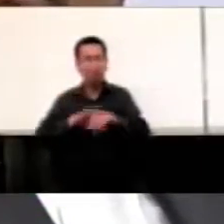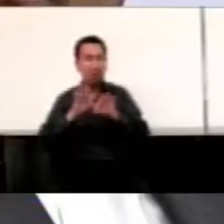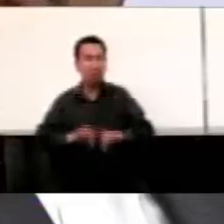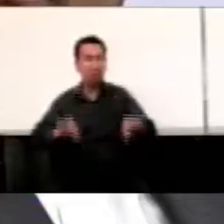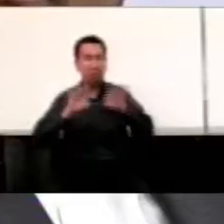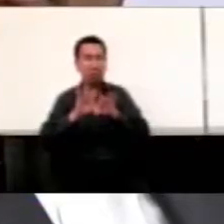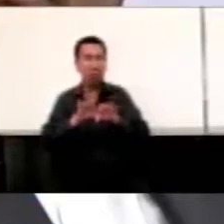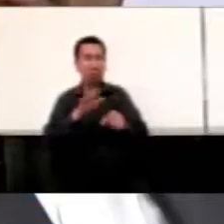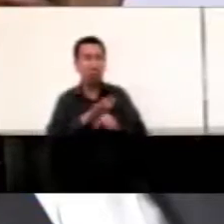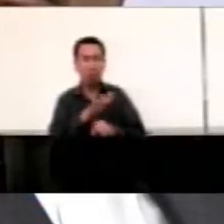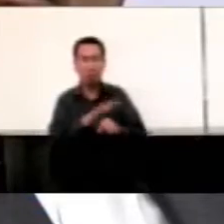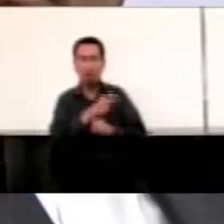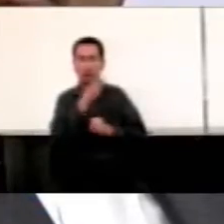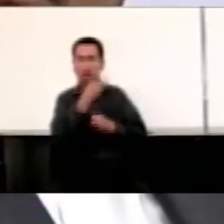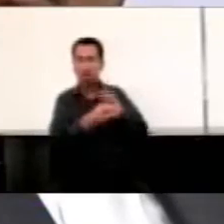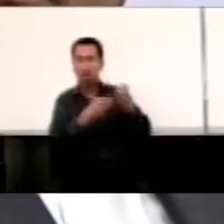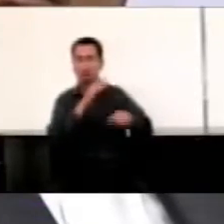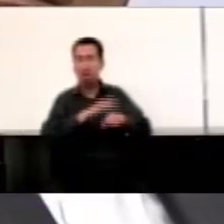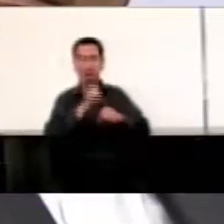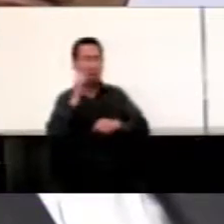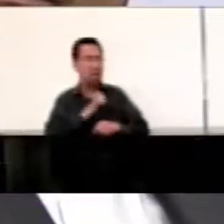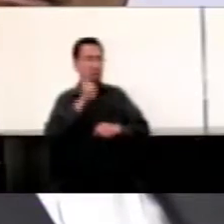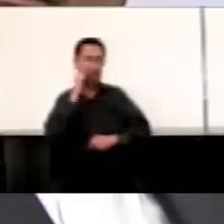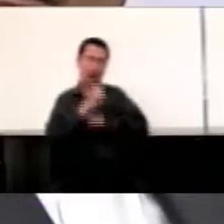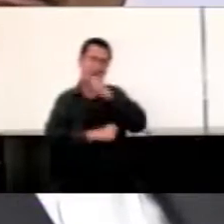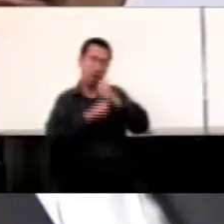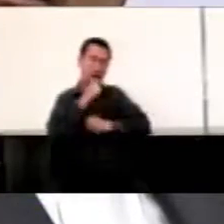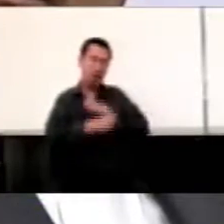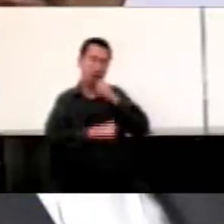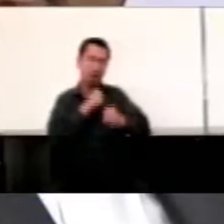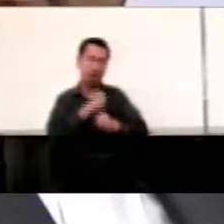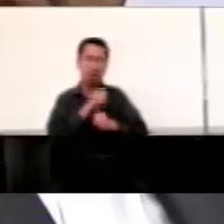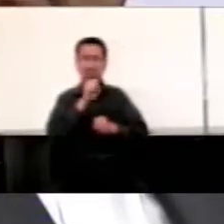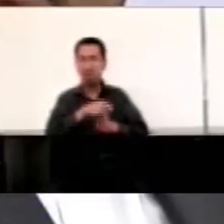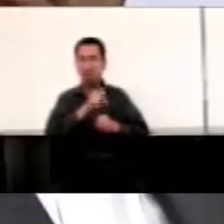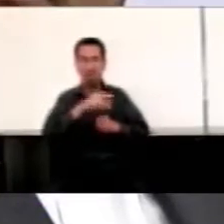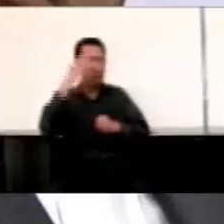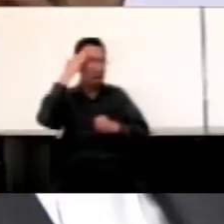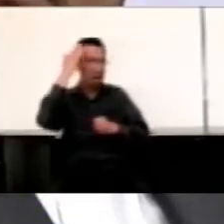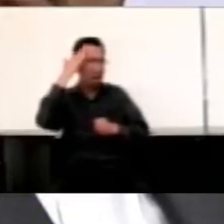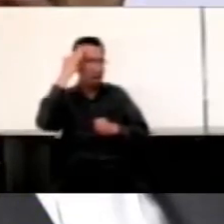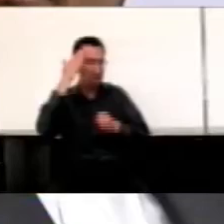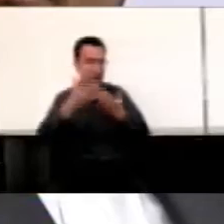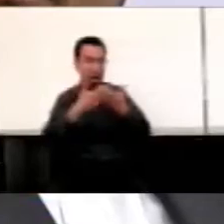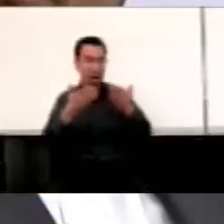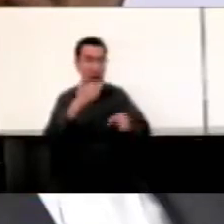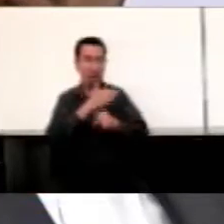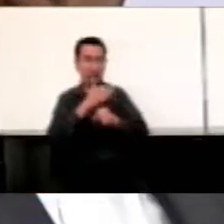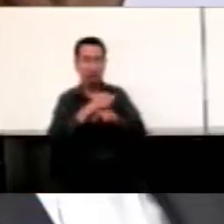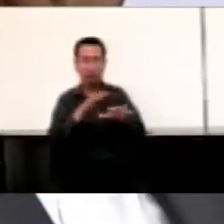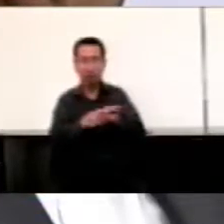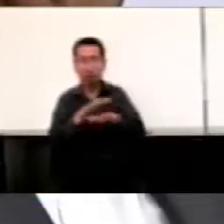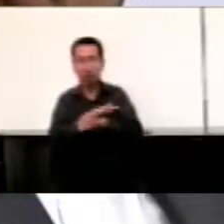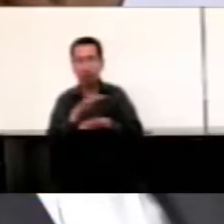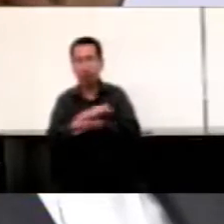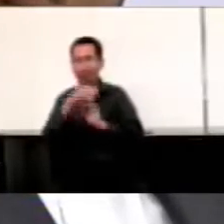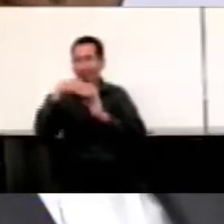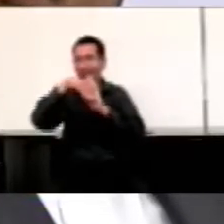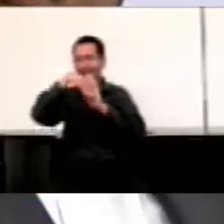principales en la arena legislativa, sobre todo. Señalan que la situación actual que tenemos se puede describir como